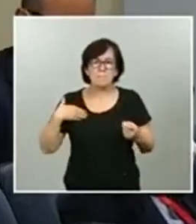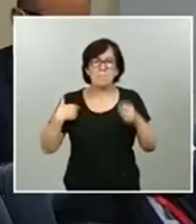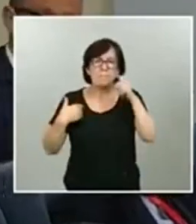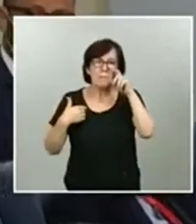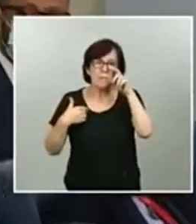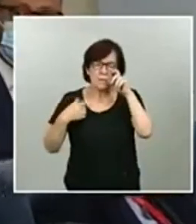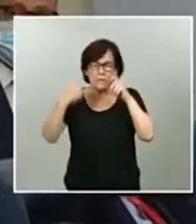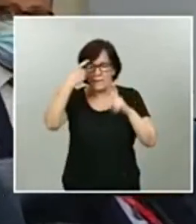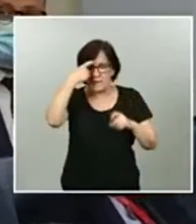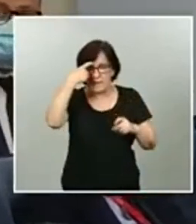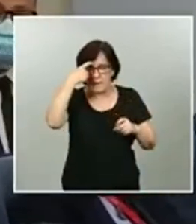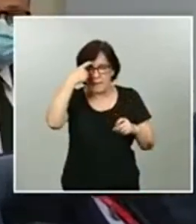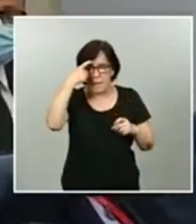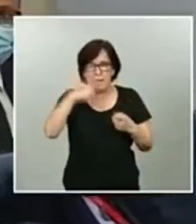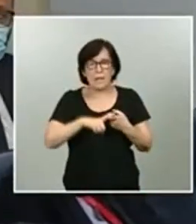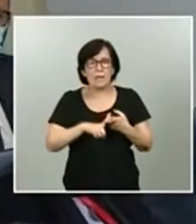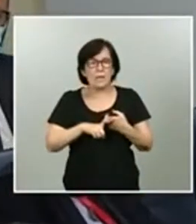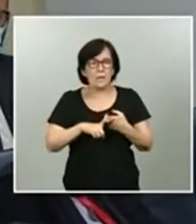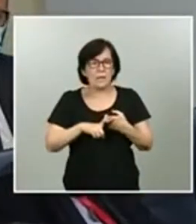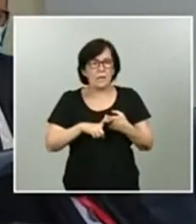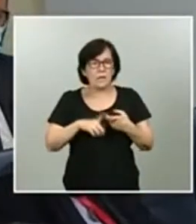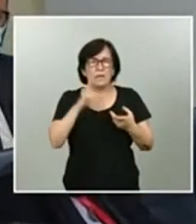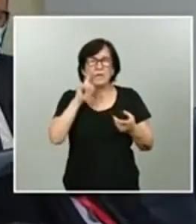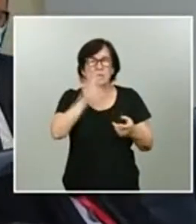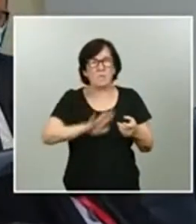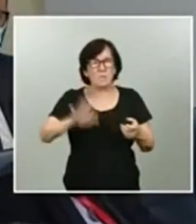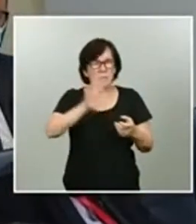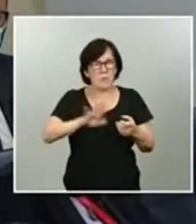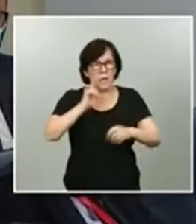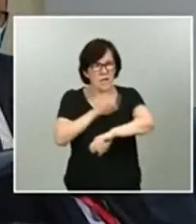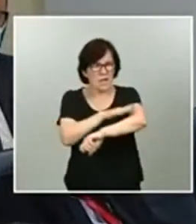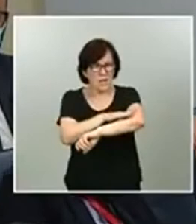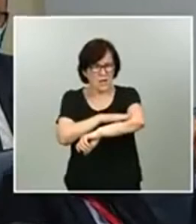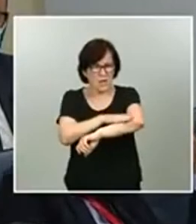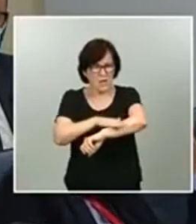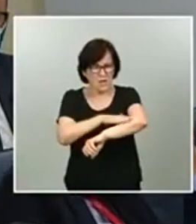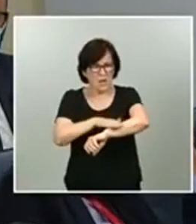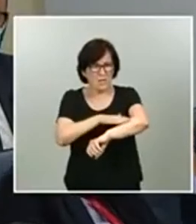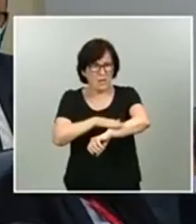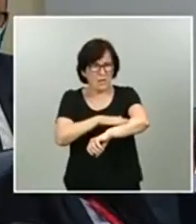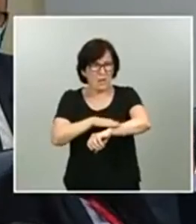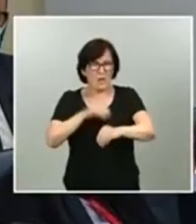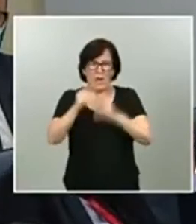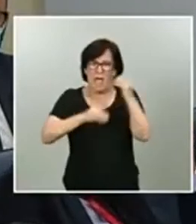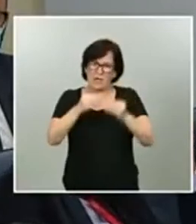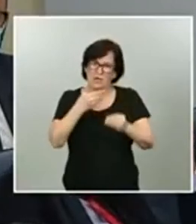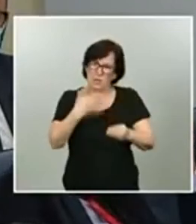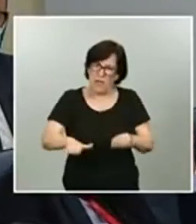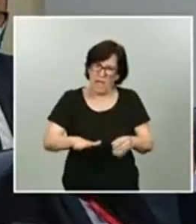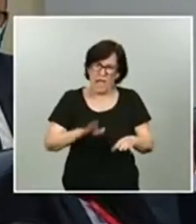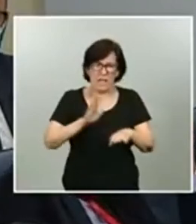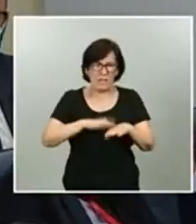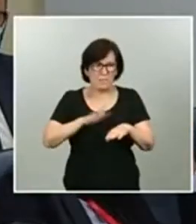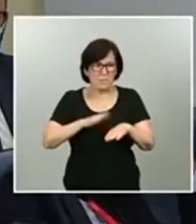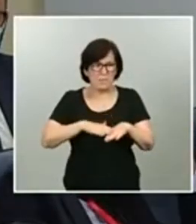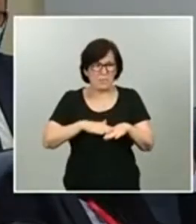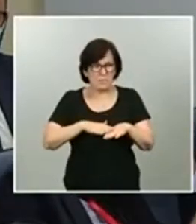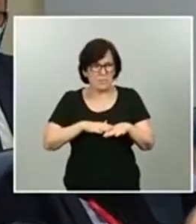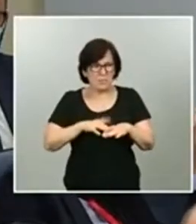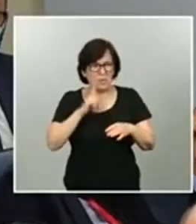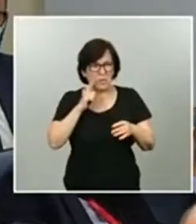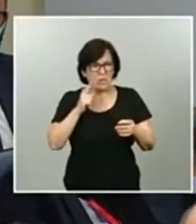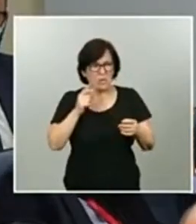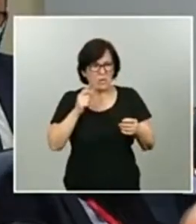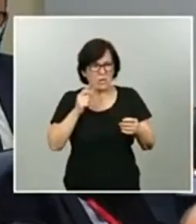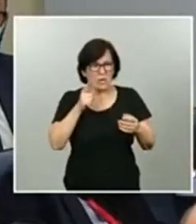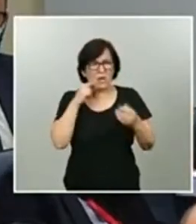pessima figura si, sul fatto che no les parece sia stata affidata ha quedado bastante mal perché se ha cedido esta